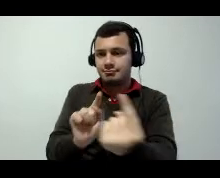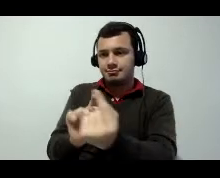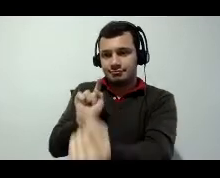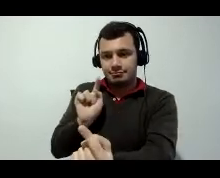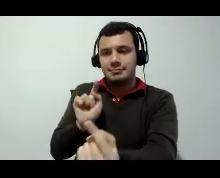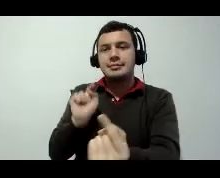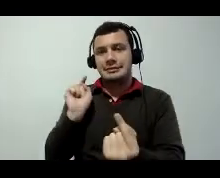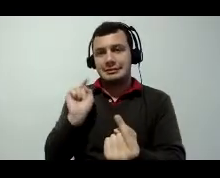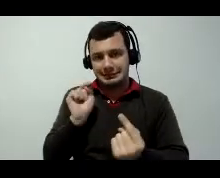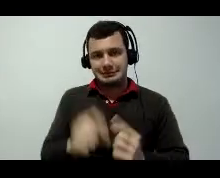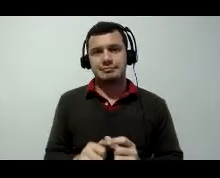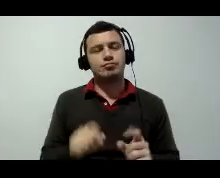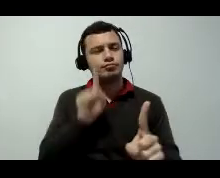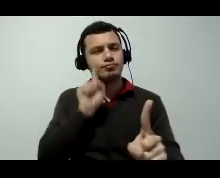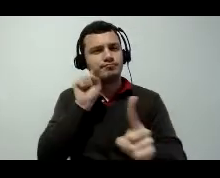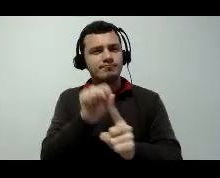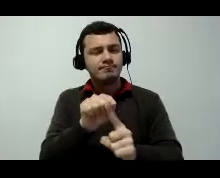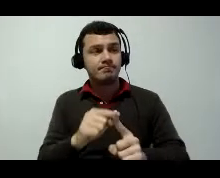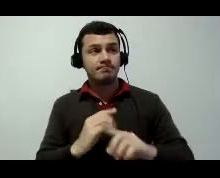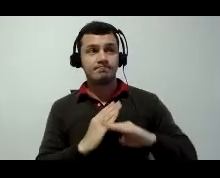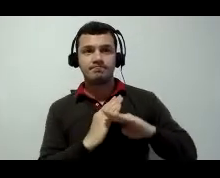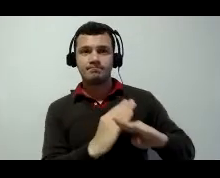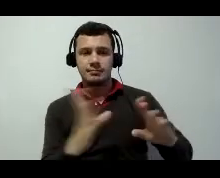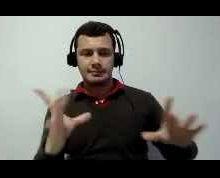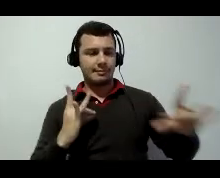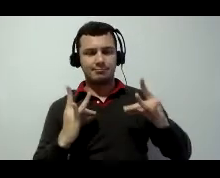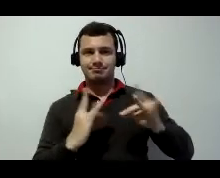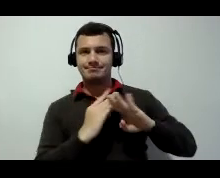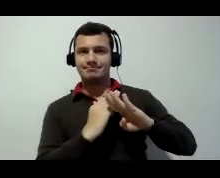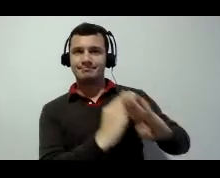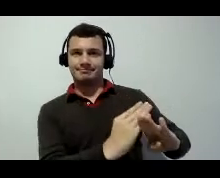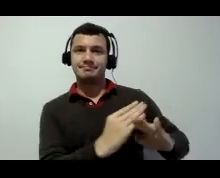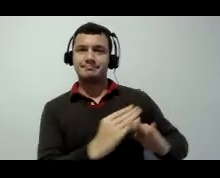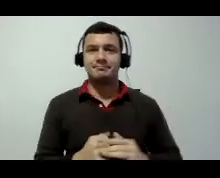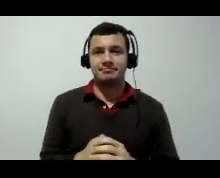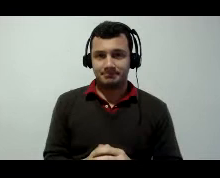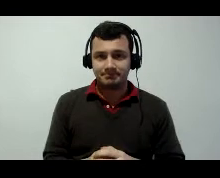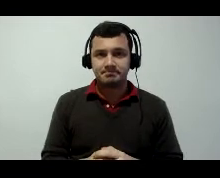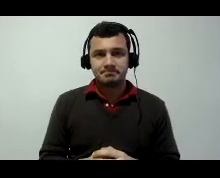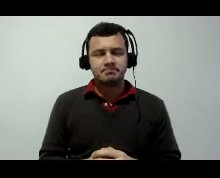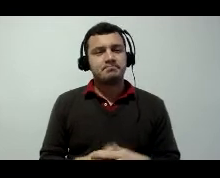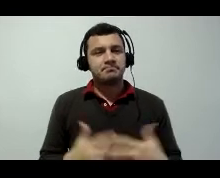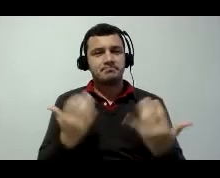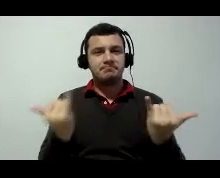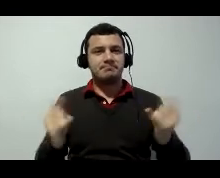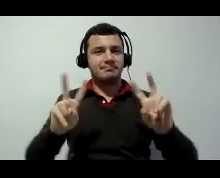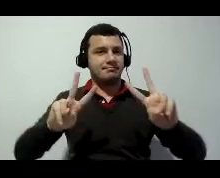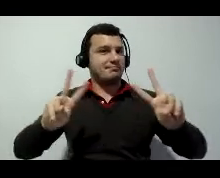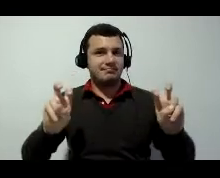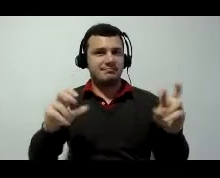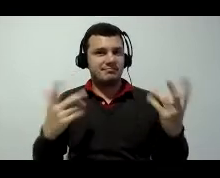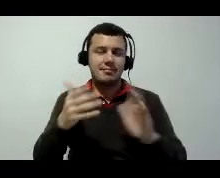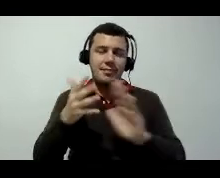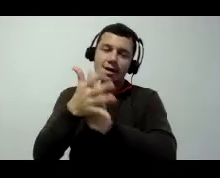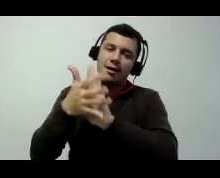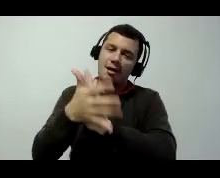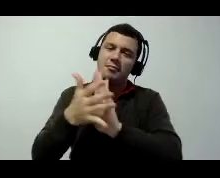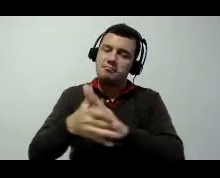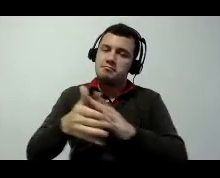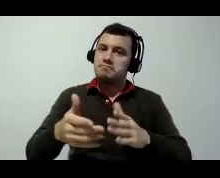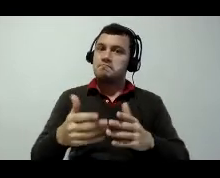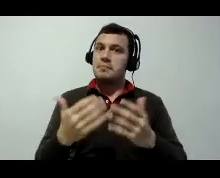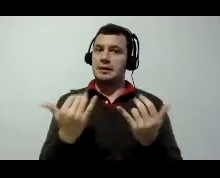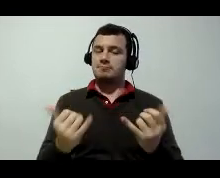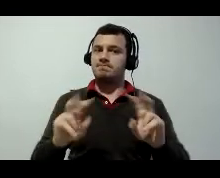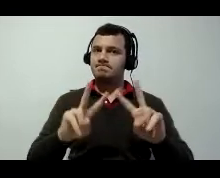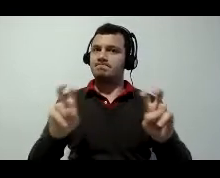contagio de esta enfermedad. Para entrar en detalle, lo que nos compete en la tarde de hoy